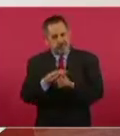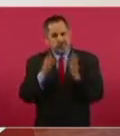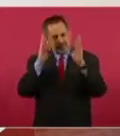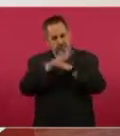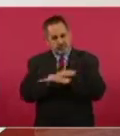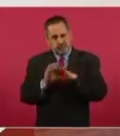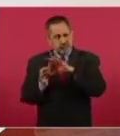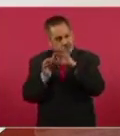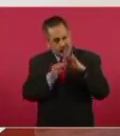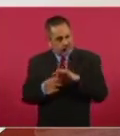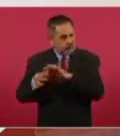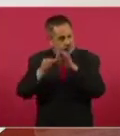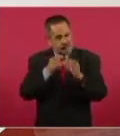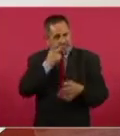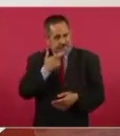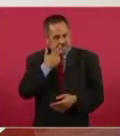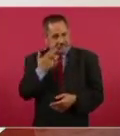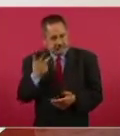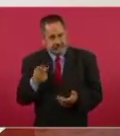acuerdos